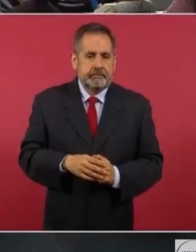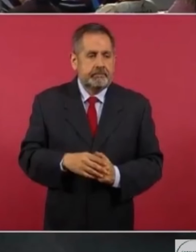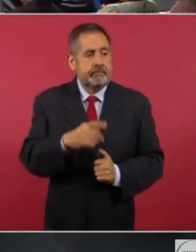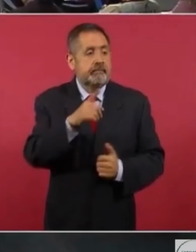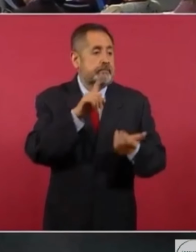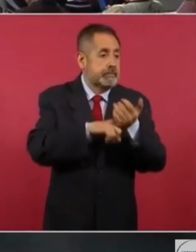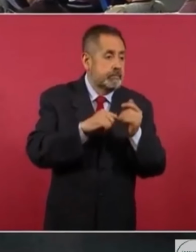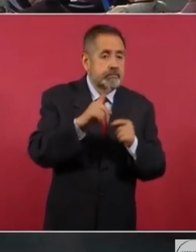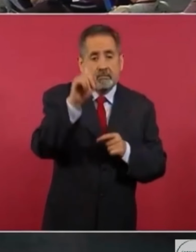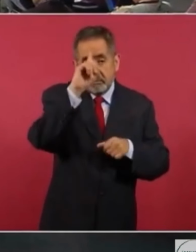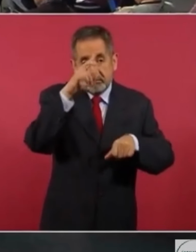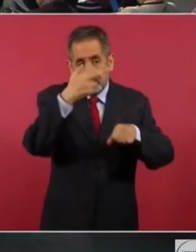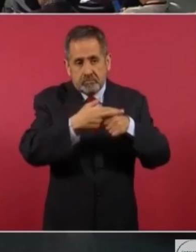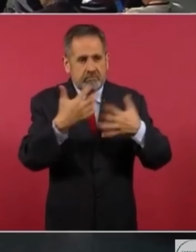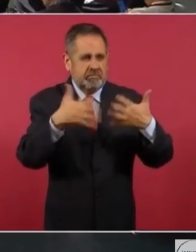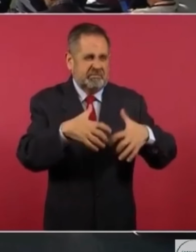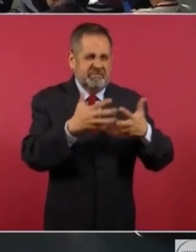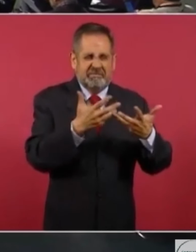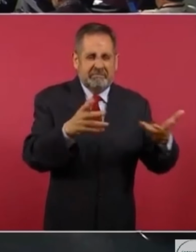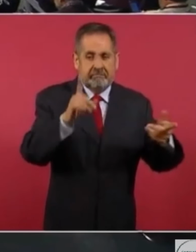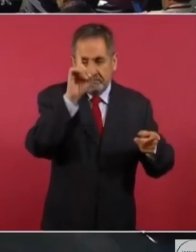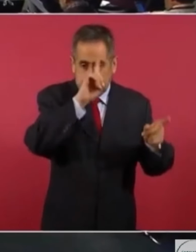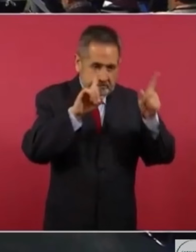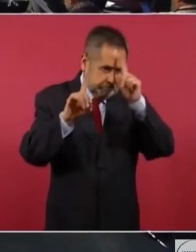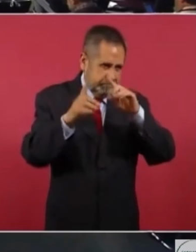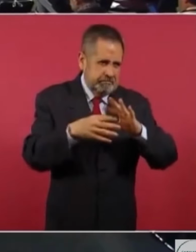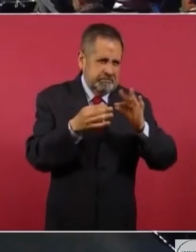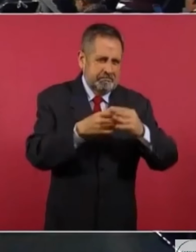consejeros de las grandes empresas